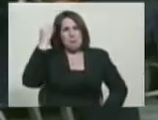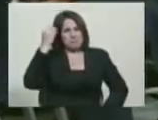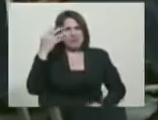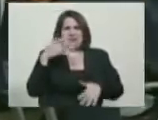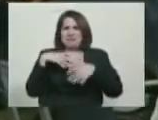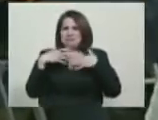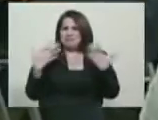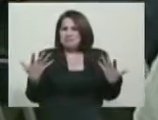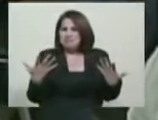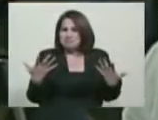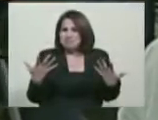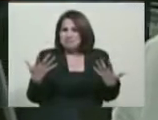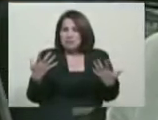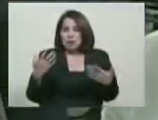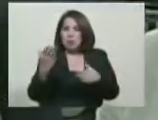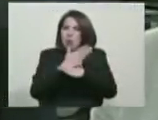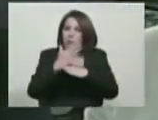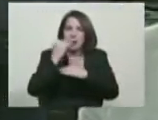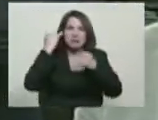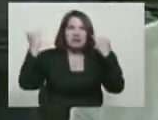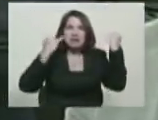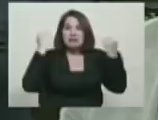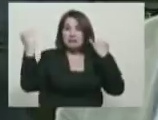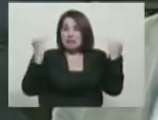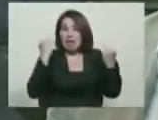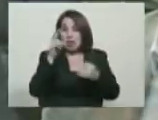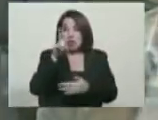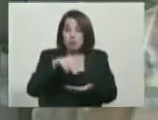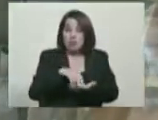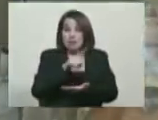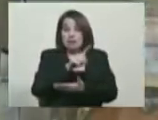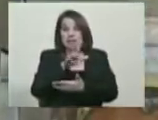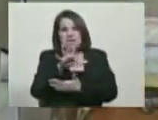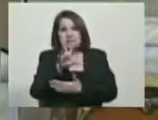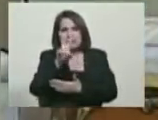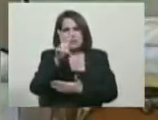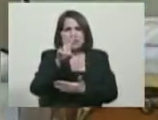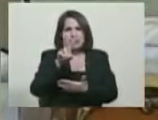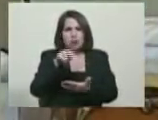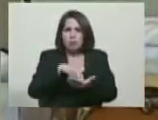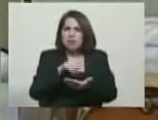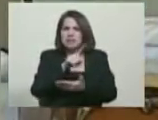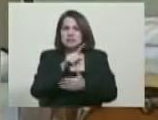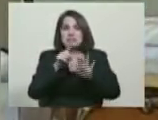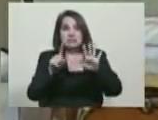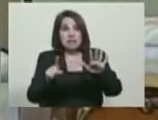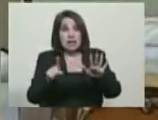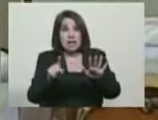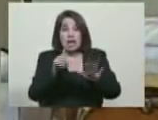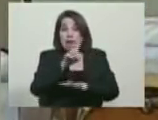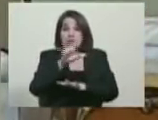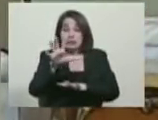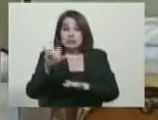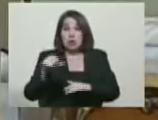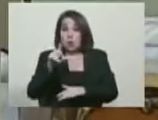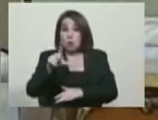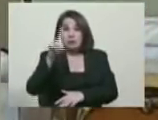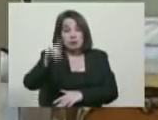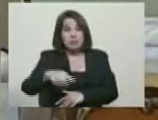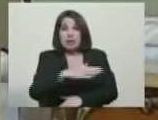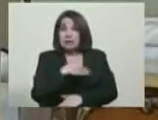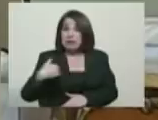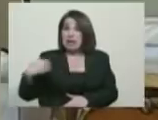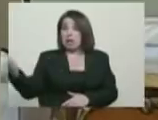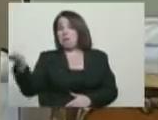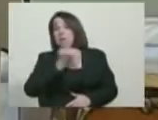intentado compartir esta idea. Nosotros en el 2015, en el 2016, 15 de julio, hemos sufrido esta situación. Nos han intentado matar. Ha